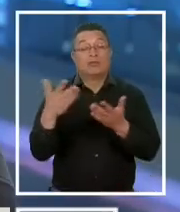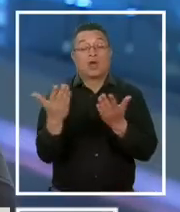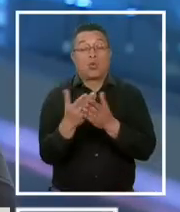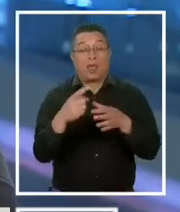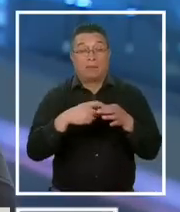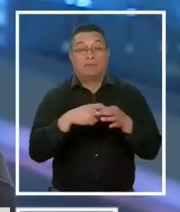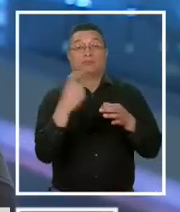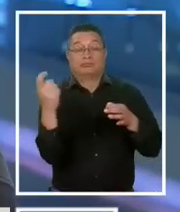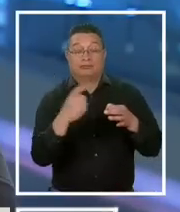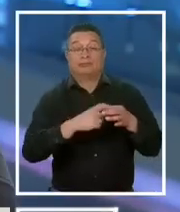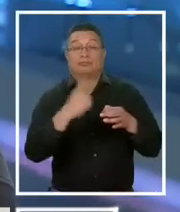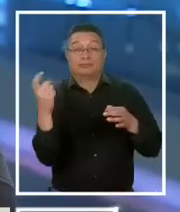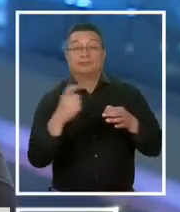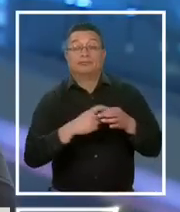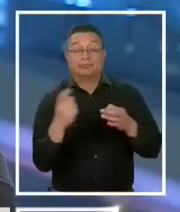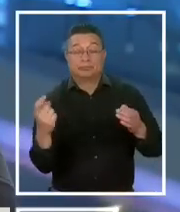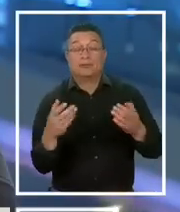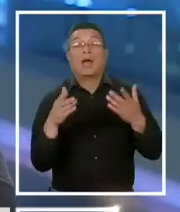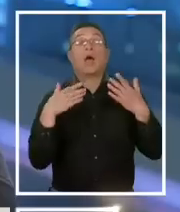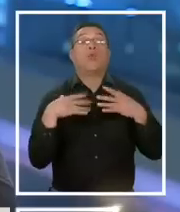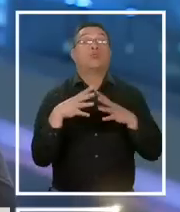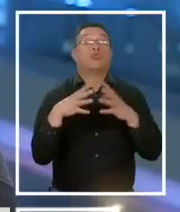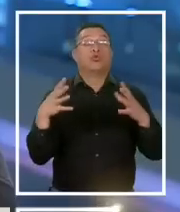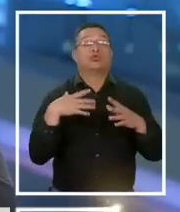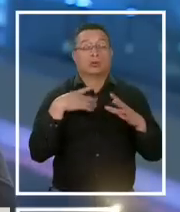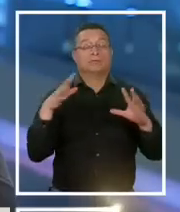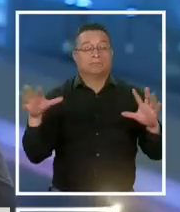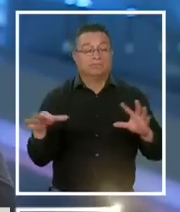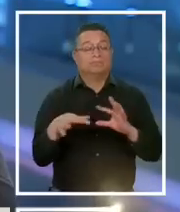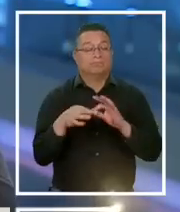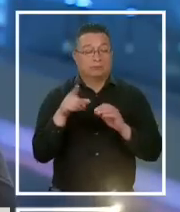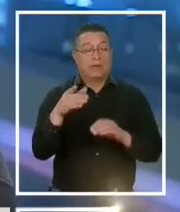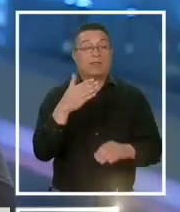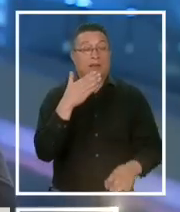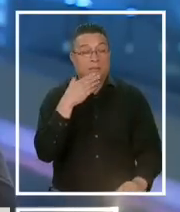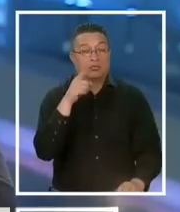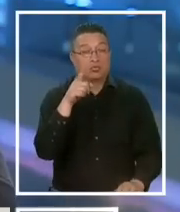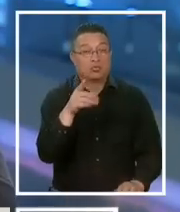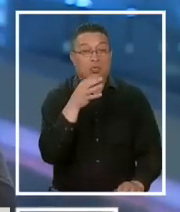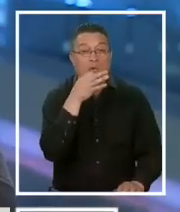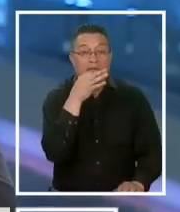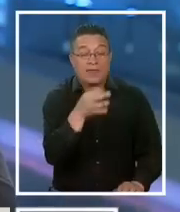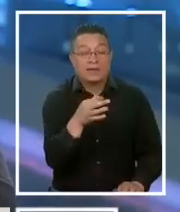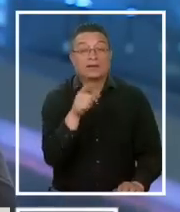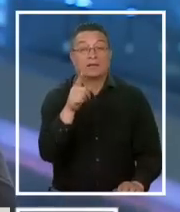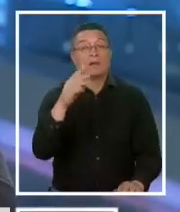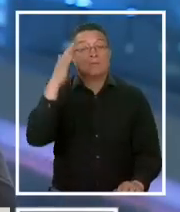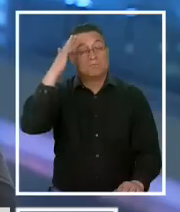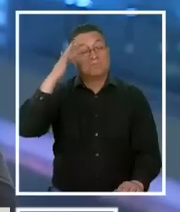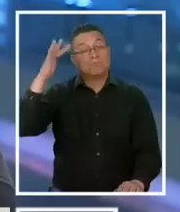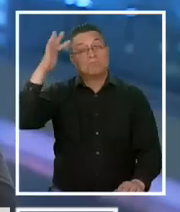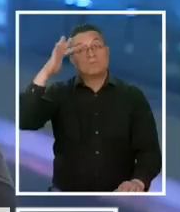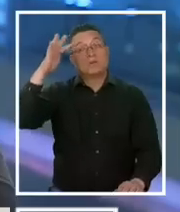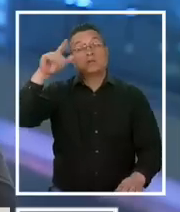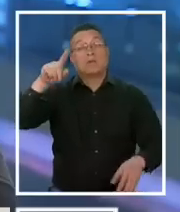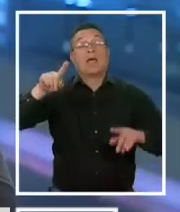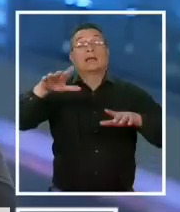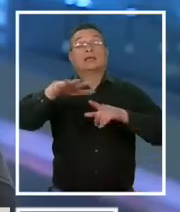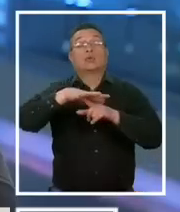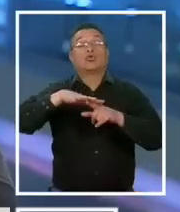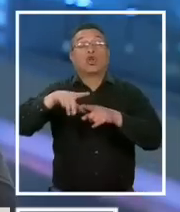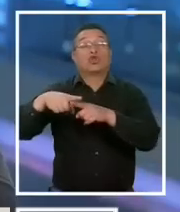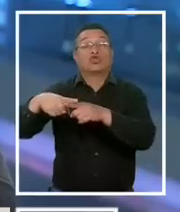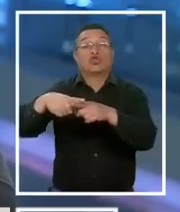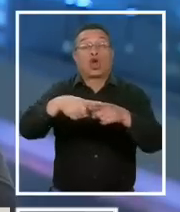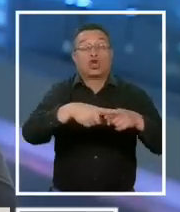escolar que también se relaciona de alguna manera con lo que tú estás planteando Al momento de pensar en la situación social y el contexto